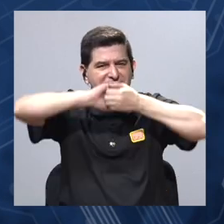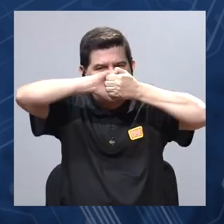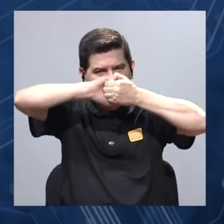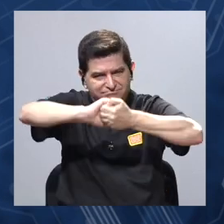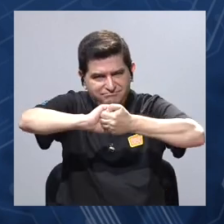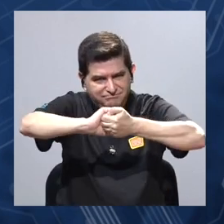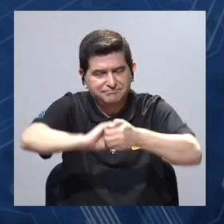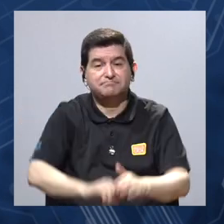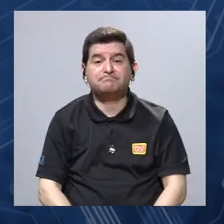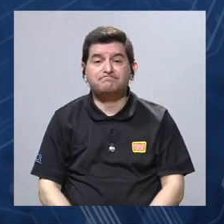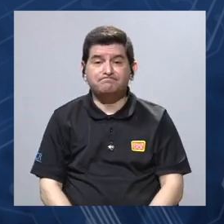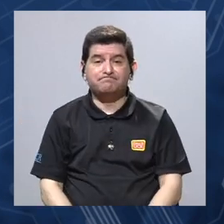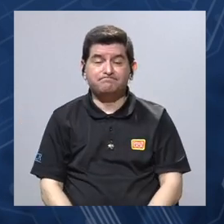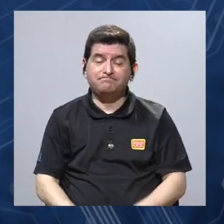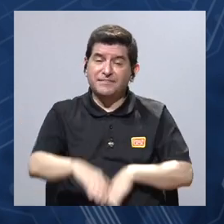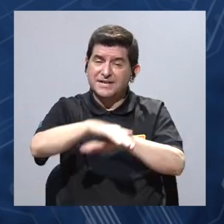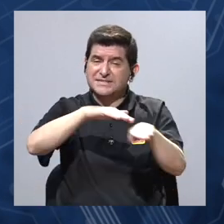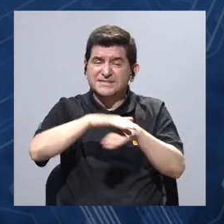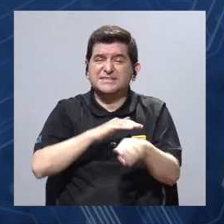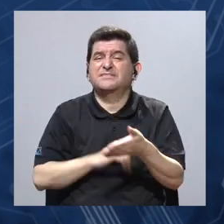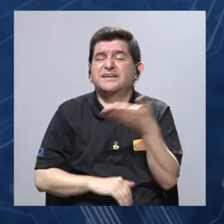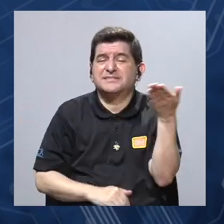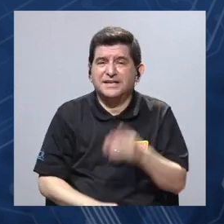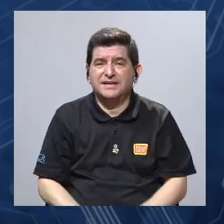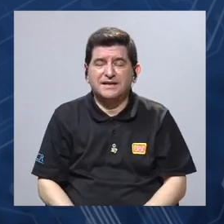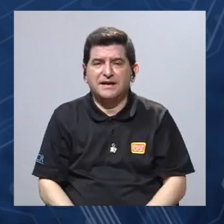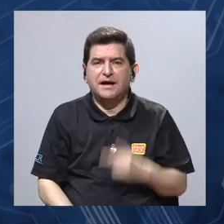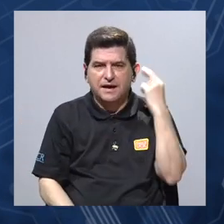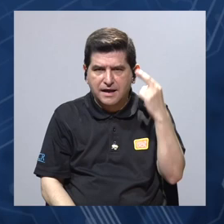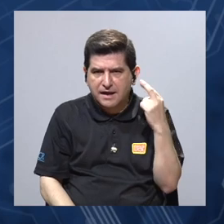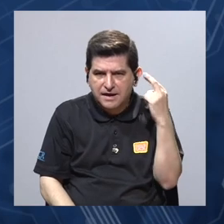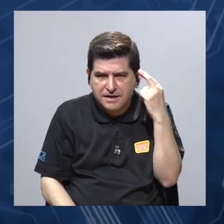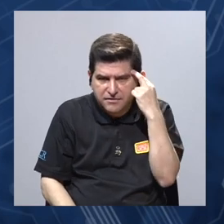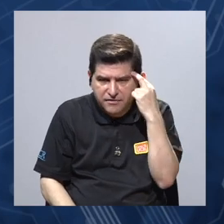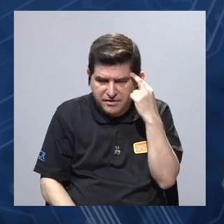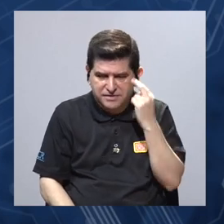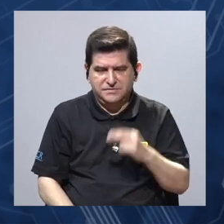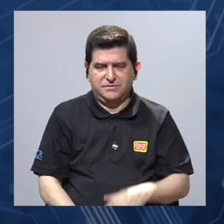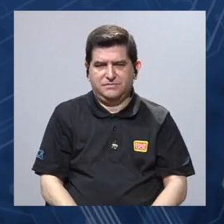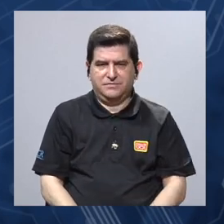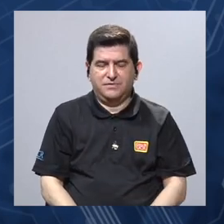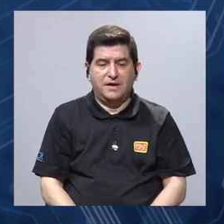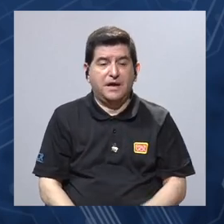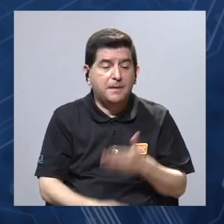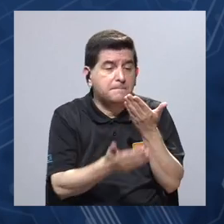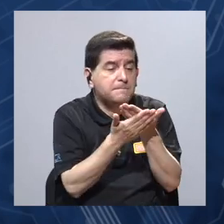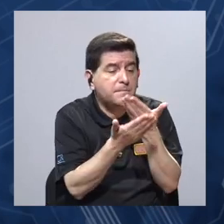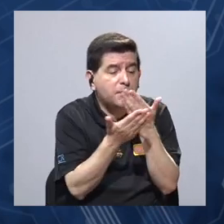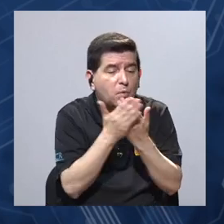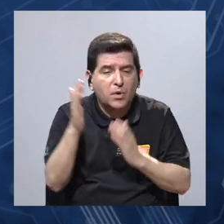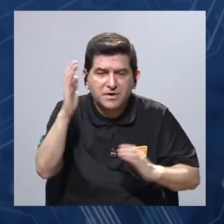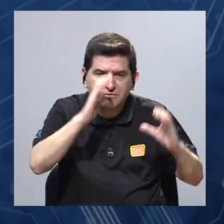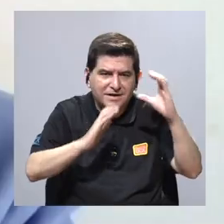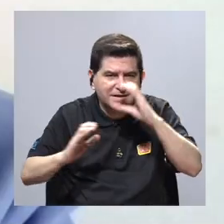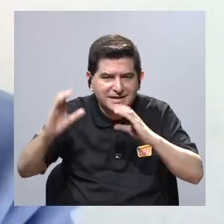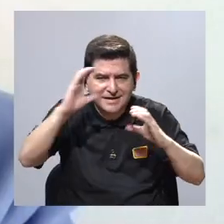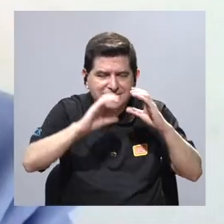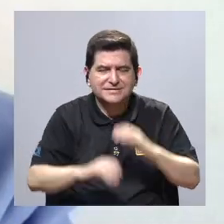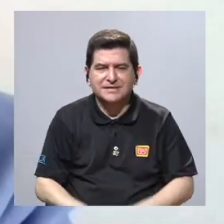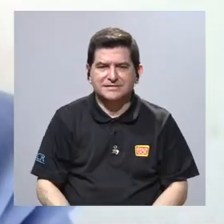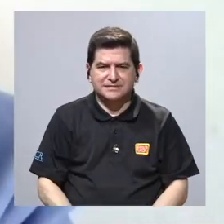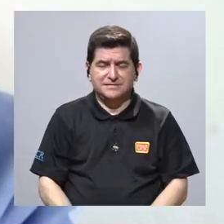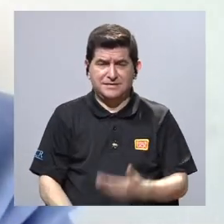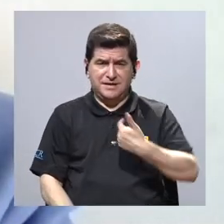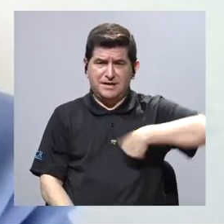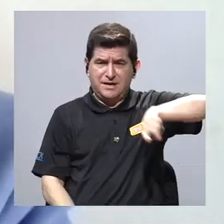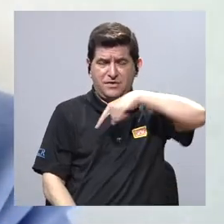solidaridad, que tiene que estar basada también en la racionalidad, en otras palabras, en la evidencia científica, ¿verdad?